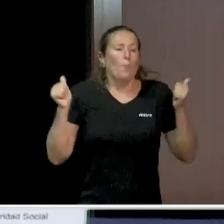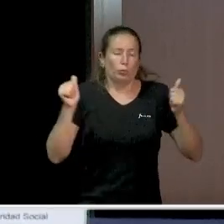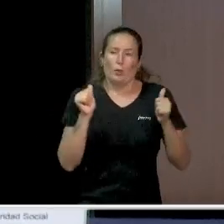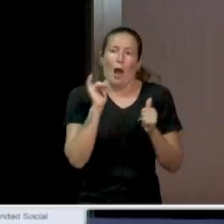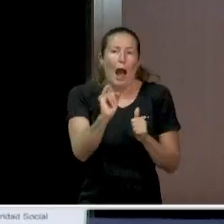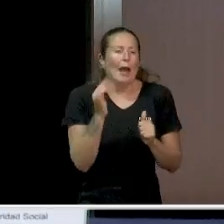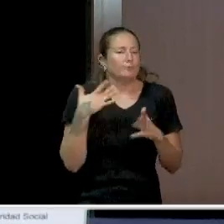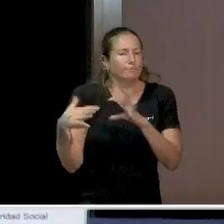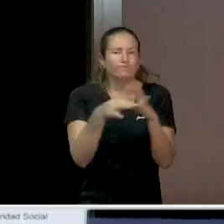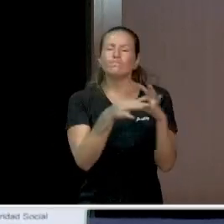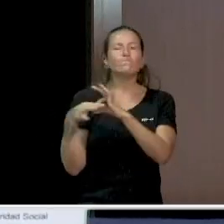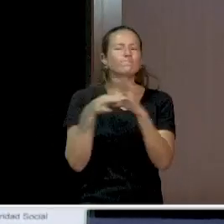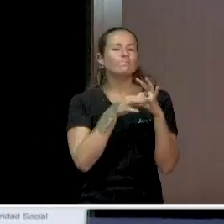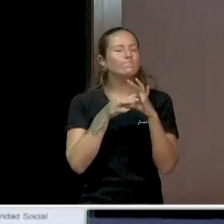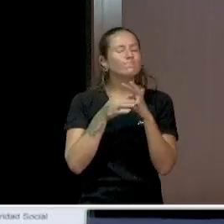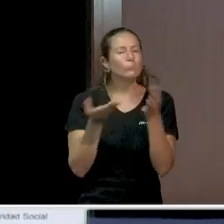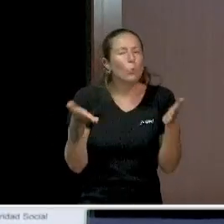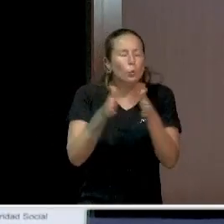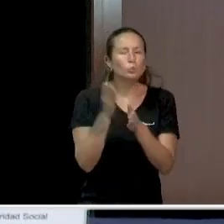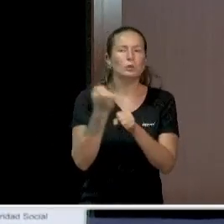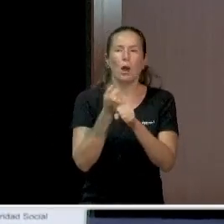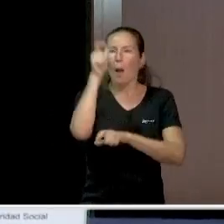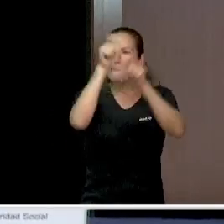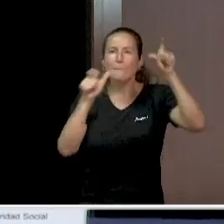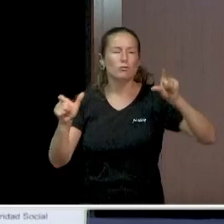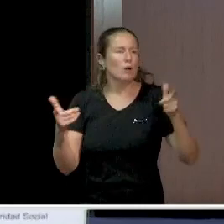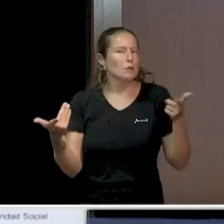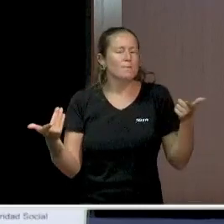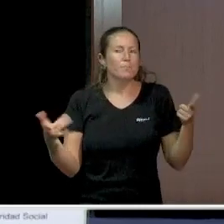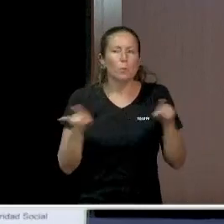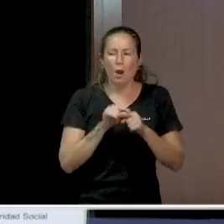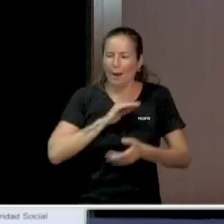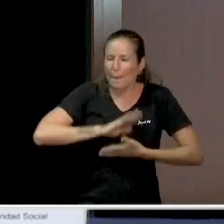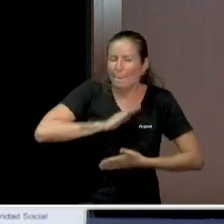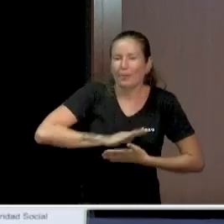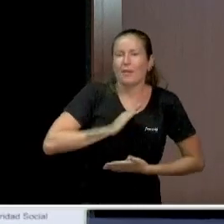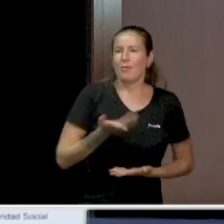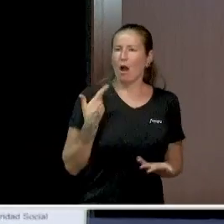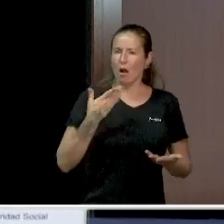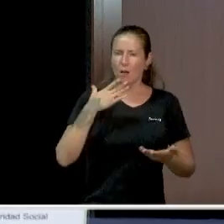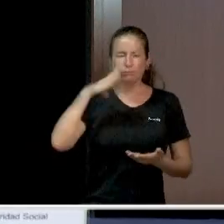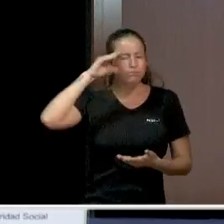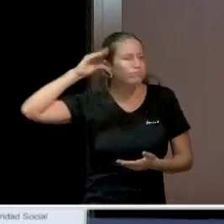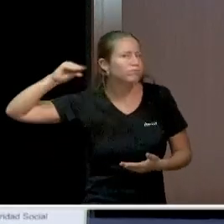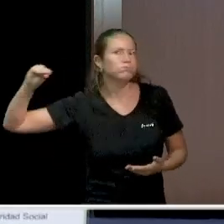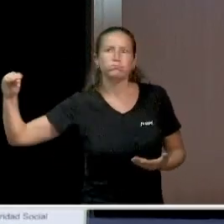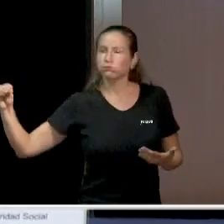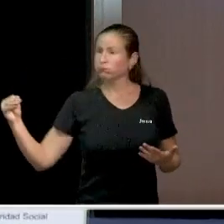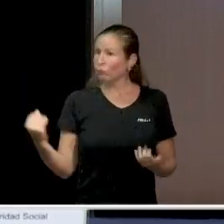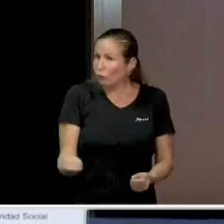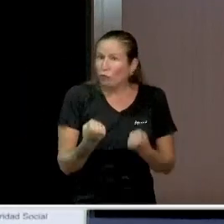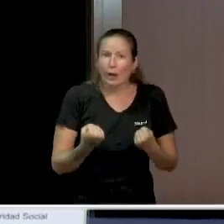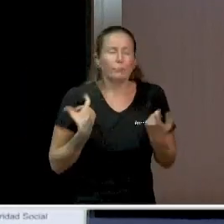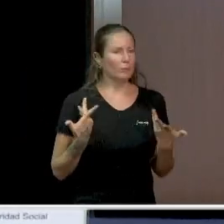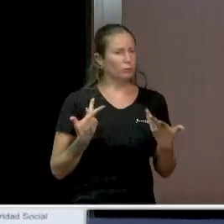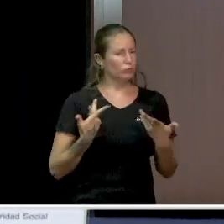muy estrechamente con personas con una capacidad y una inteligencia tremenda, una capacidad